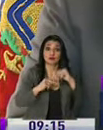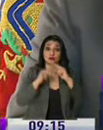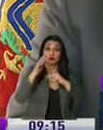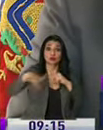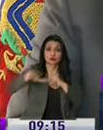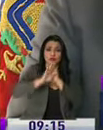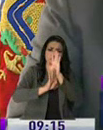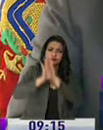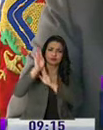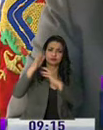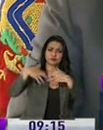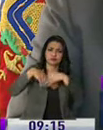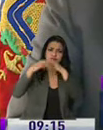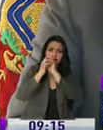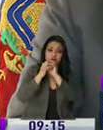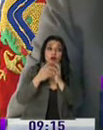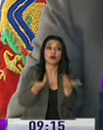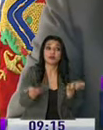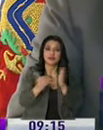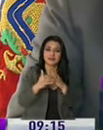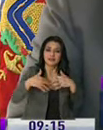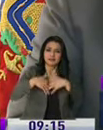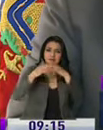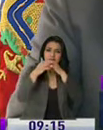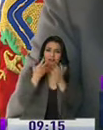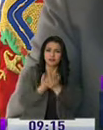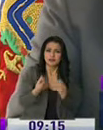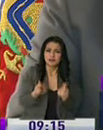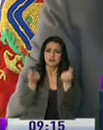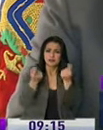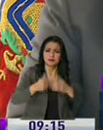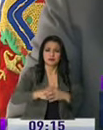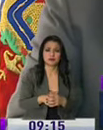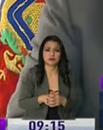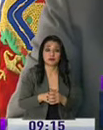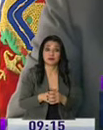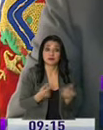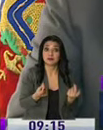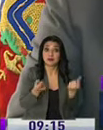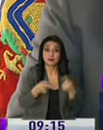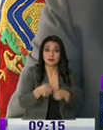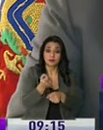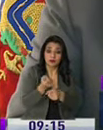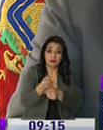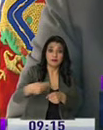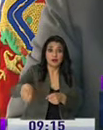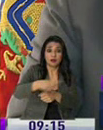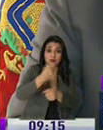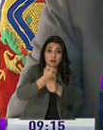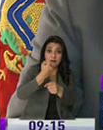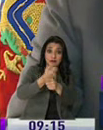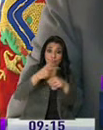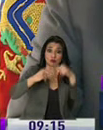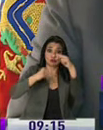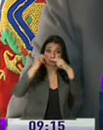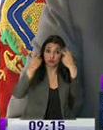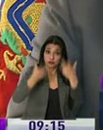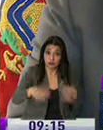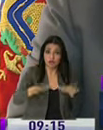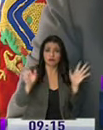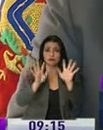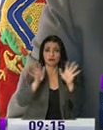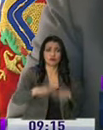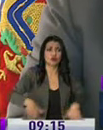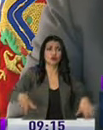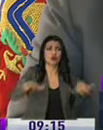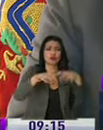construcción es que produce esta reactivación inmediata, porque no es solamente el empleo directo dentro del campo de la construcción, sino es